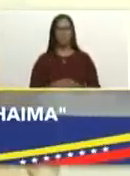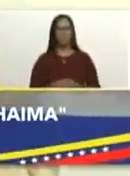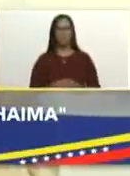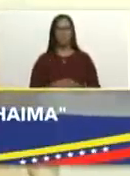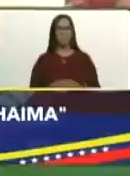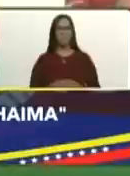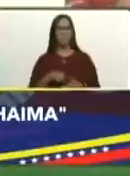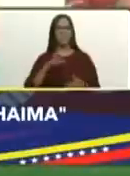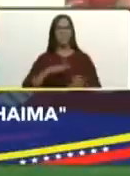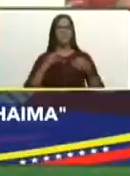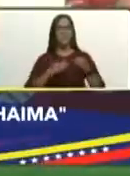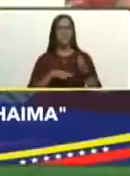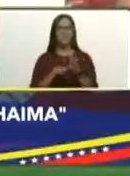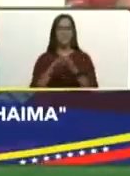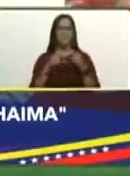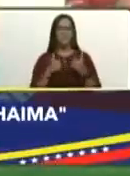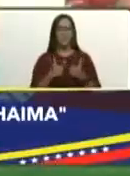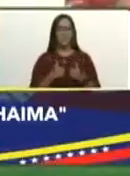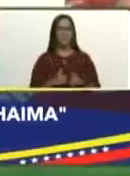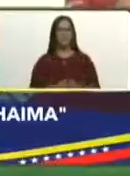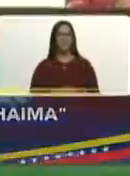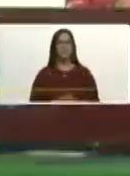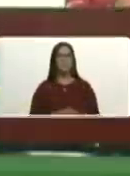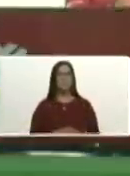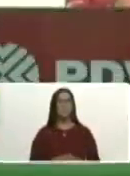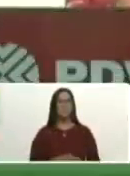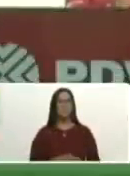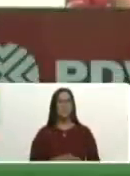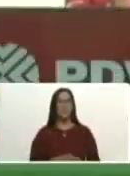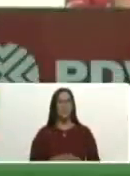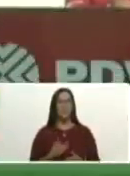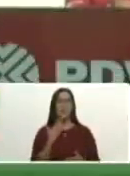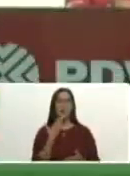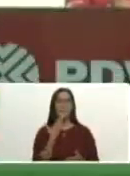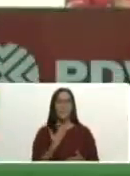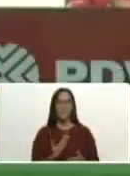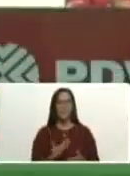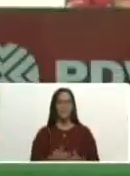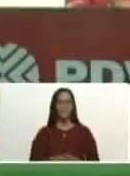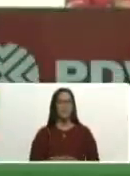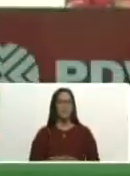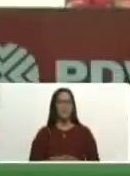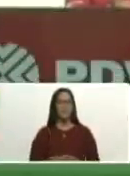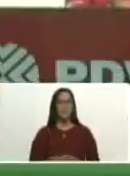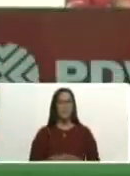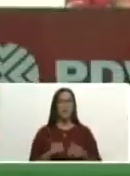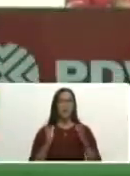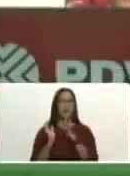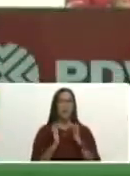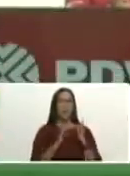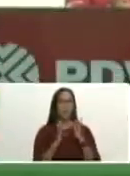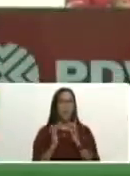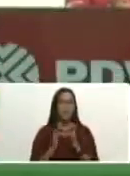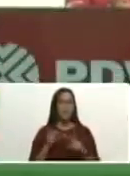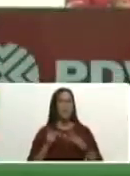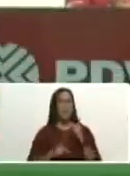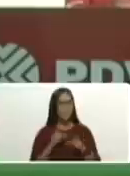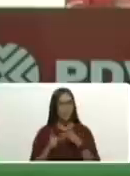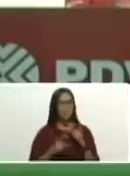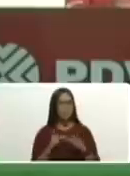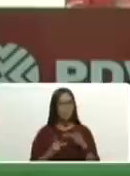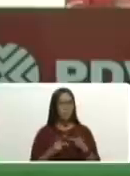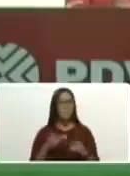Estoy seguro va a salir bien. Que nos va a permitir conectar la producción petrolera